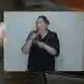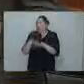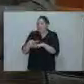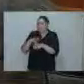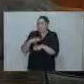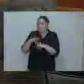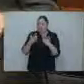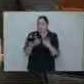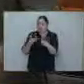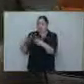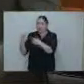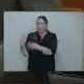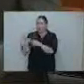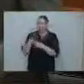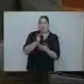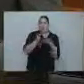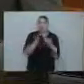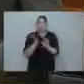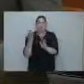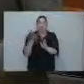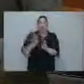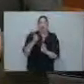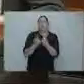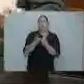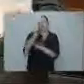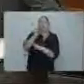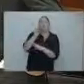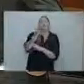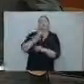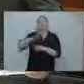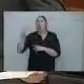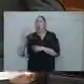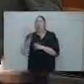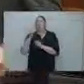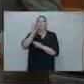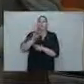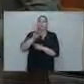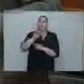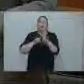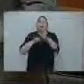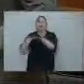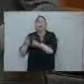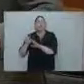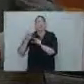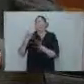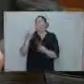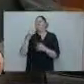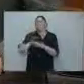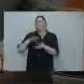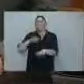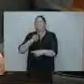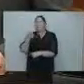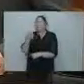los grupos, por los cuatro grupos de esta Cámara, unos en forma de pregunta, otros en forma de interpelación, pero todos hemos manifestado aquí reiteradamente